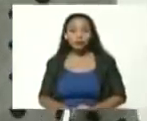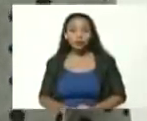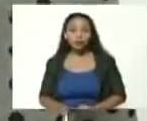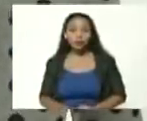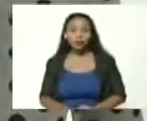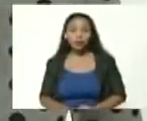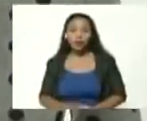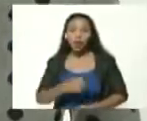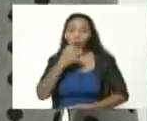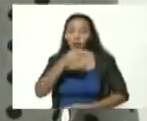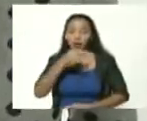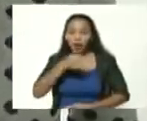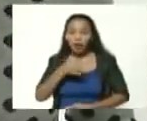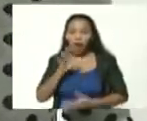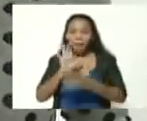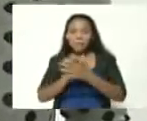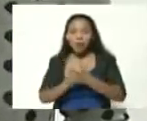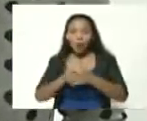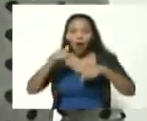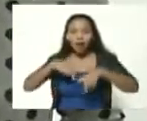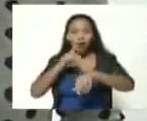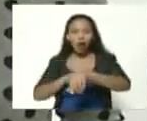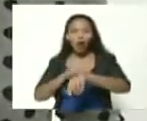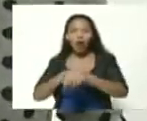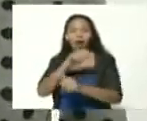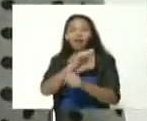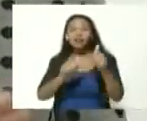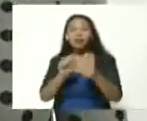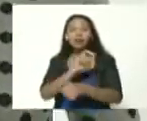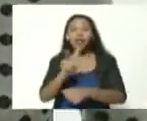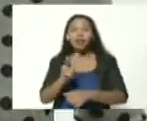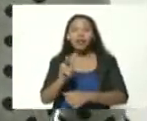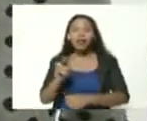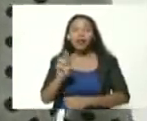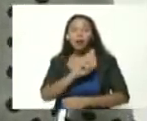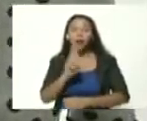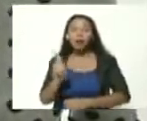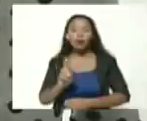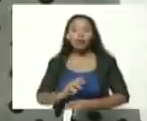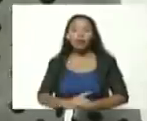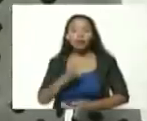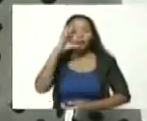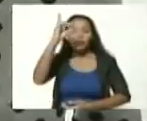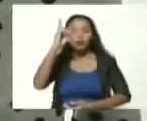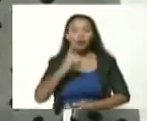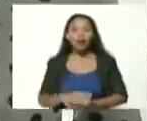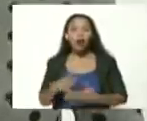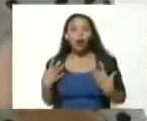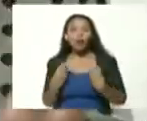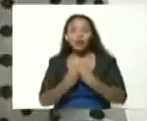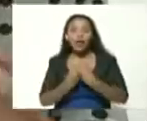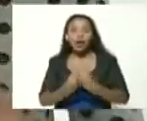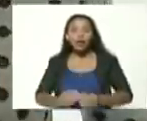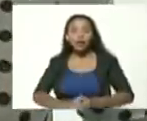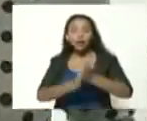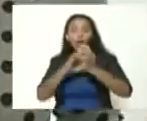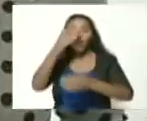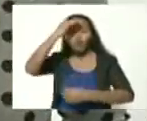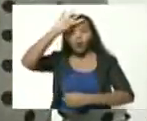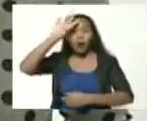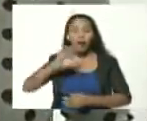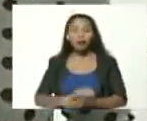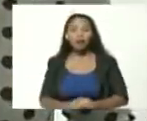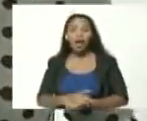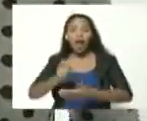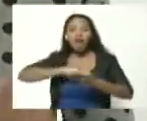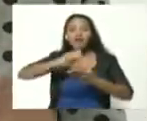Muy buenas tardes, amigos televidentes. A esta hora, la vicepresidenta ejecutiva de la República, Delcy Rodríguez, en compañía de la delegación cubana, procederá a la